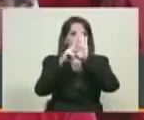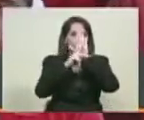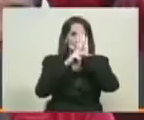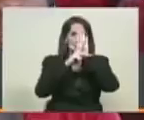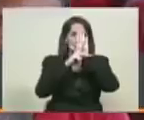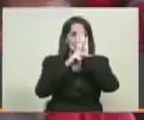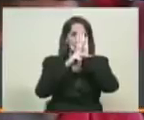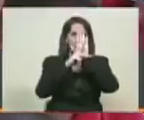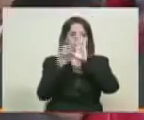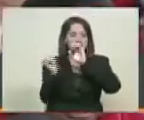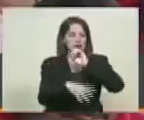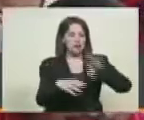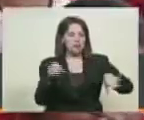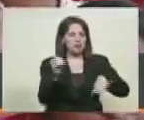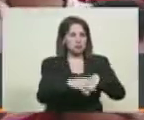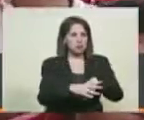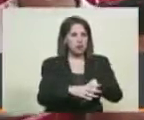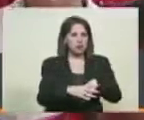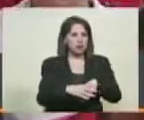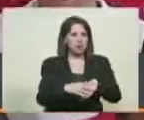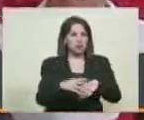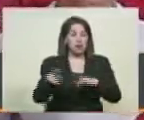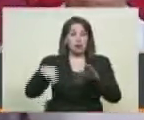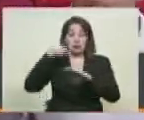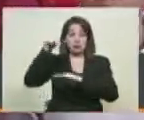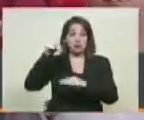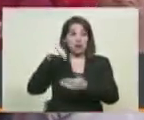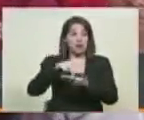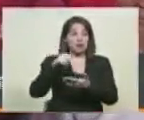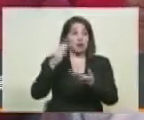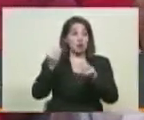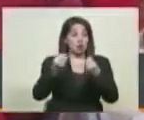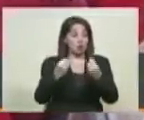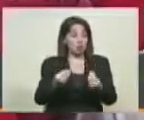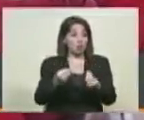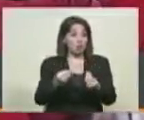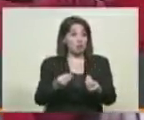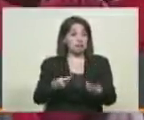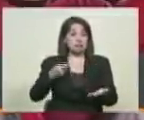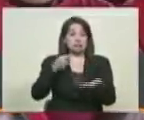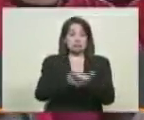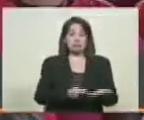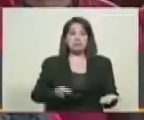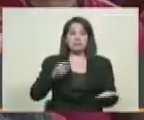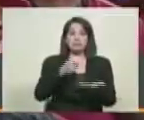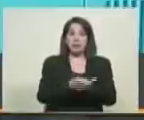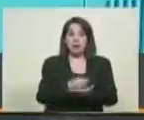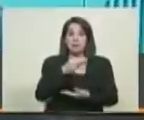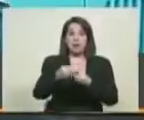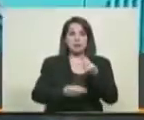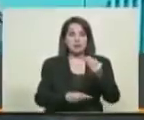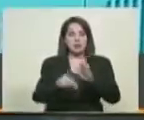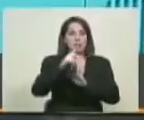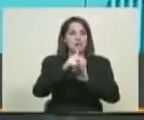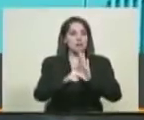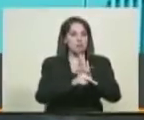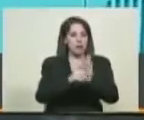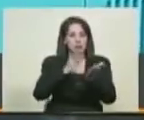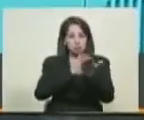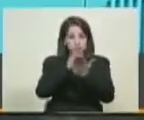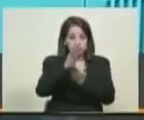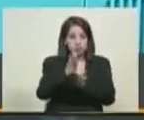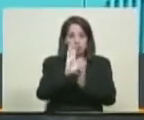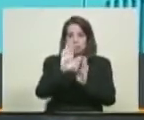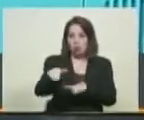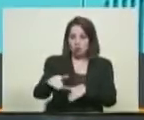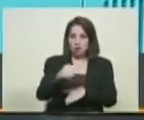de desechos sólidos, plan nacional rector, y las inversiones que hay que hacer para el plan rector y apoyarlos,